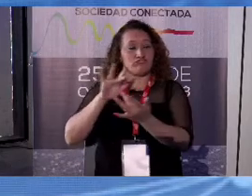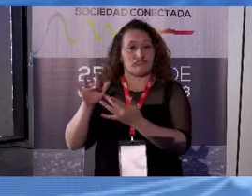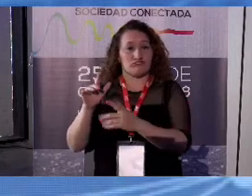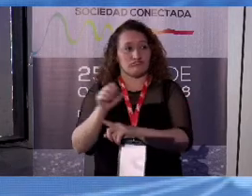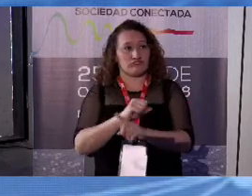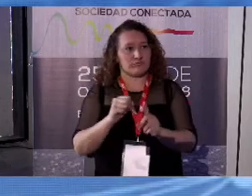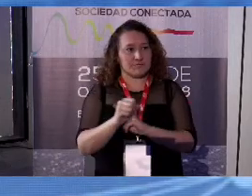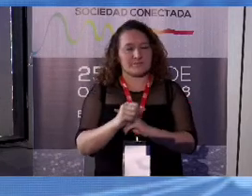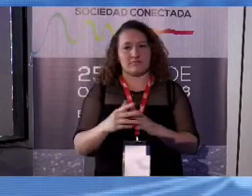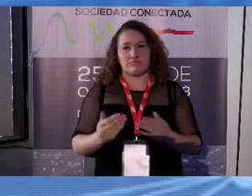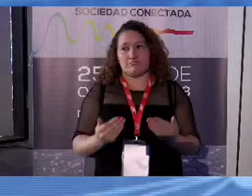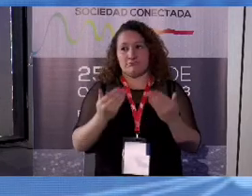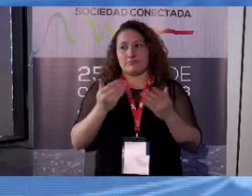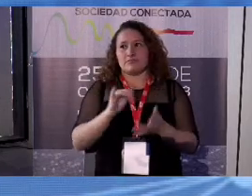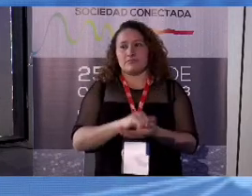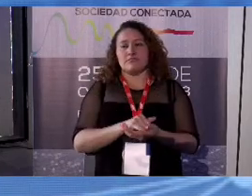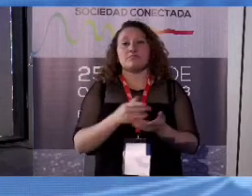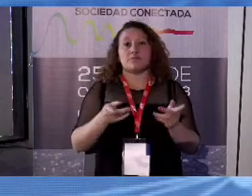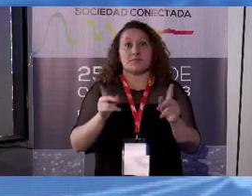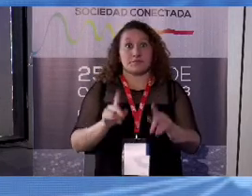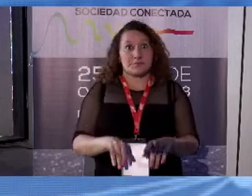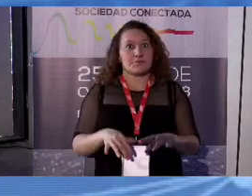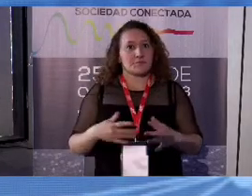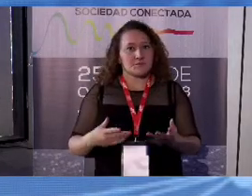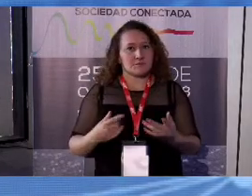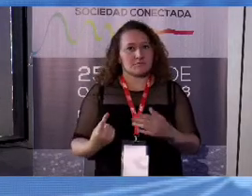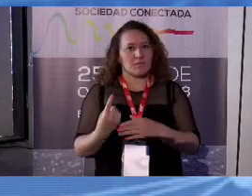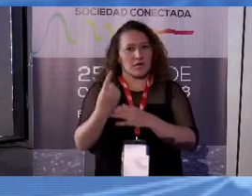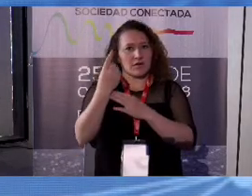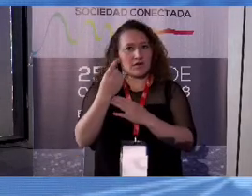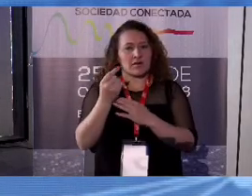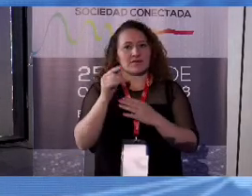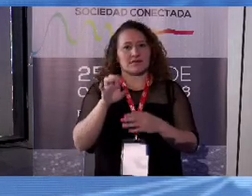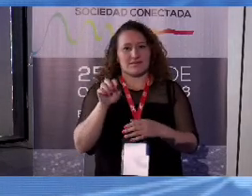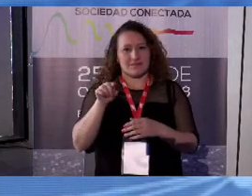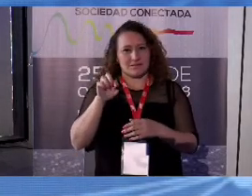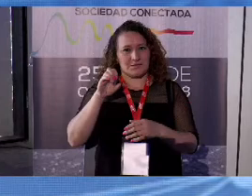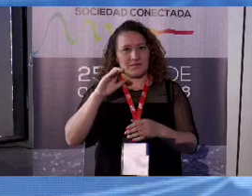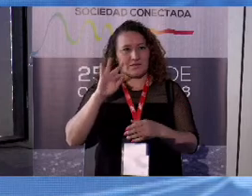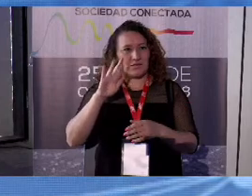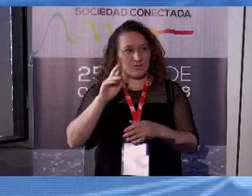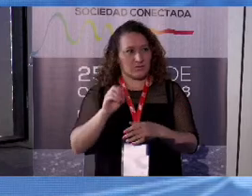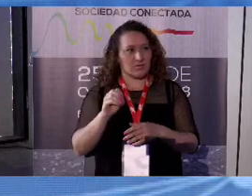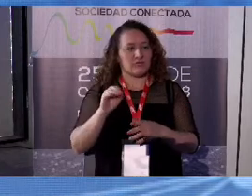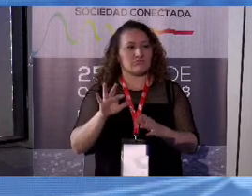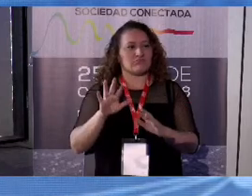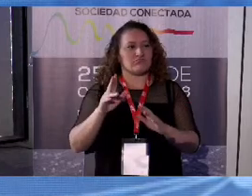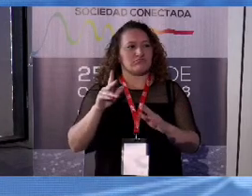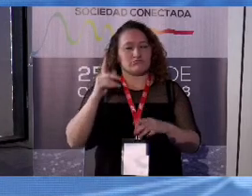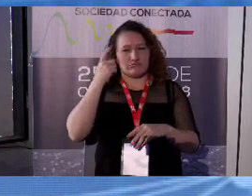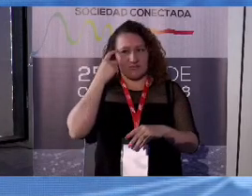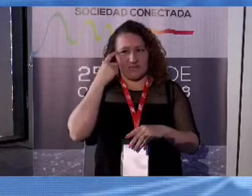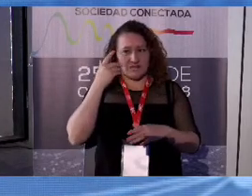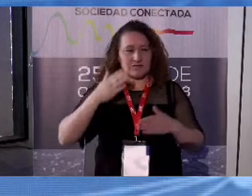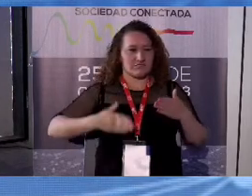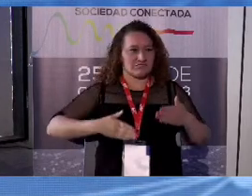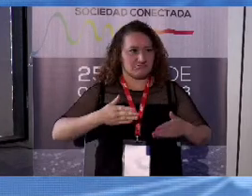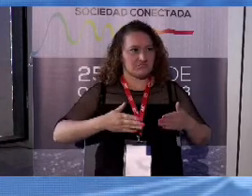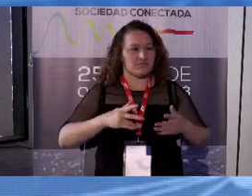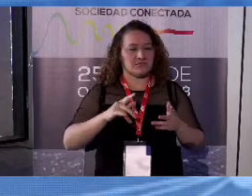beneficios también abordamos referencias de políticas de espectro aplicaciones de Inteligencia artificial y Machine